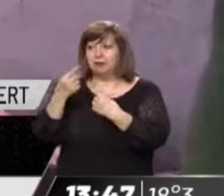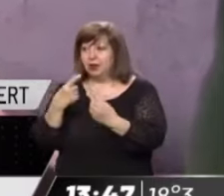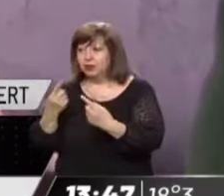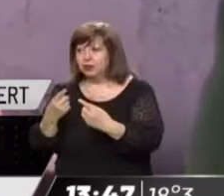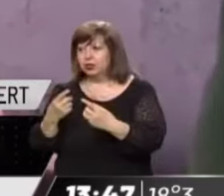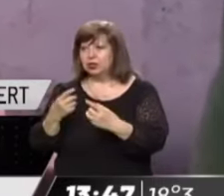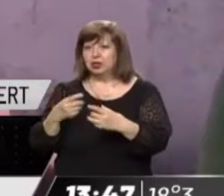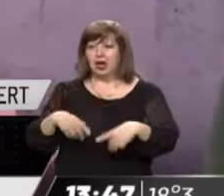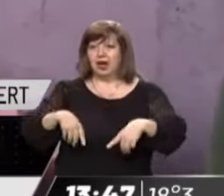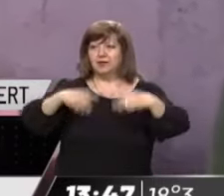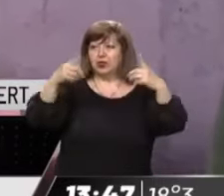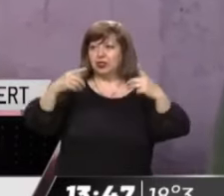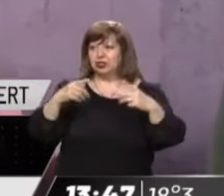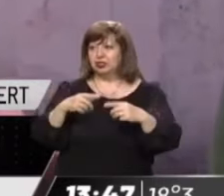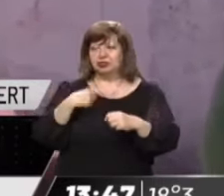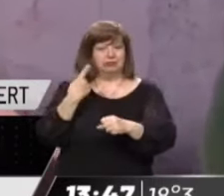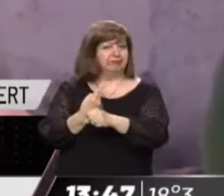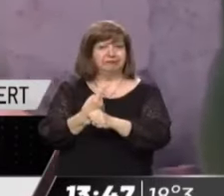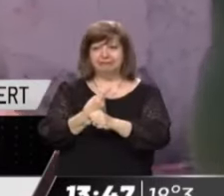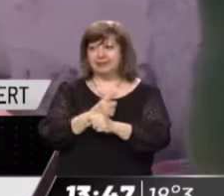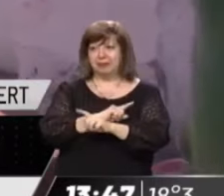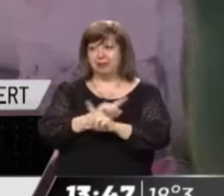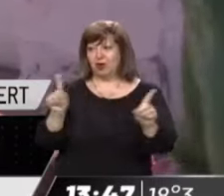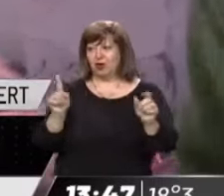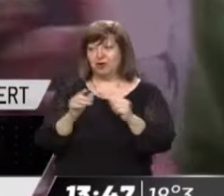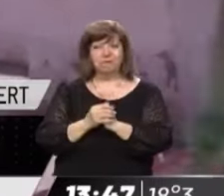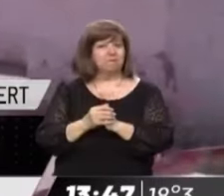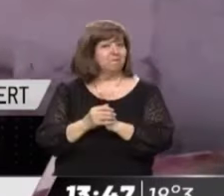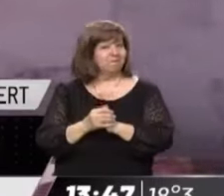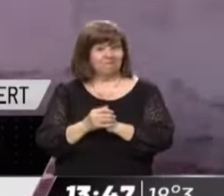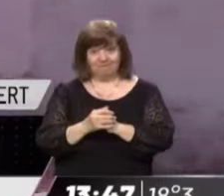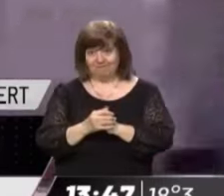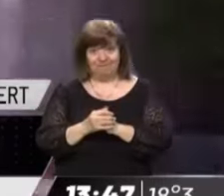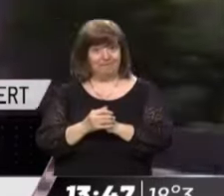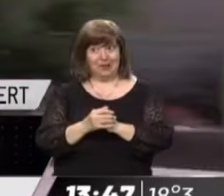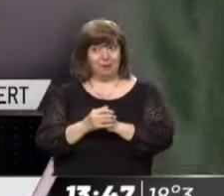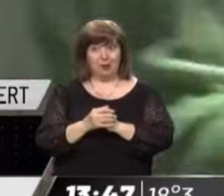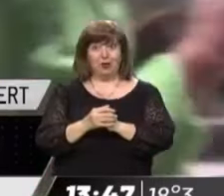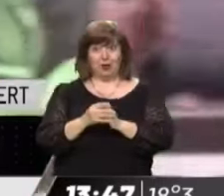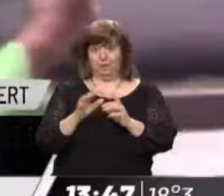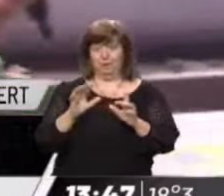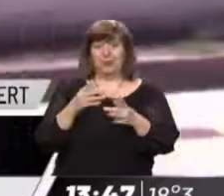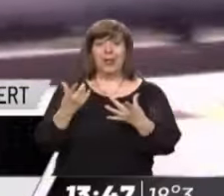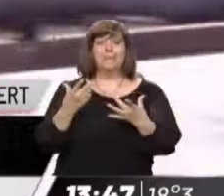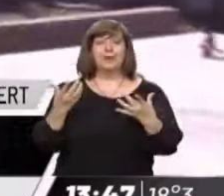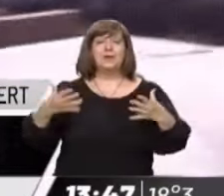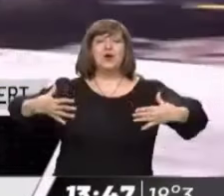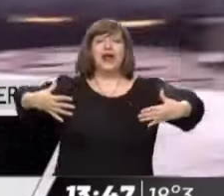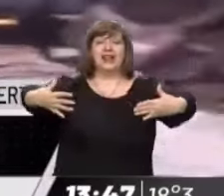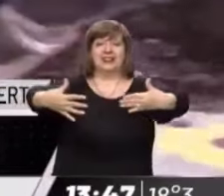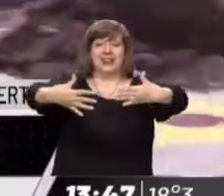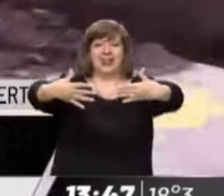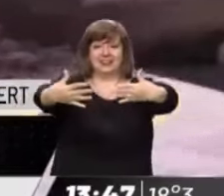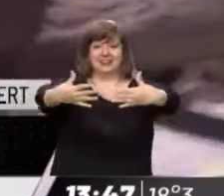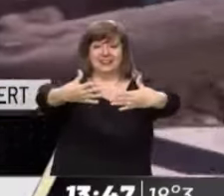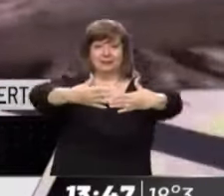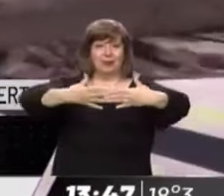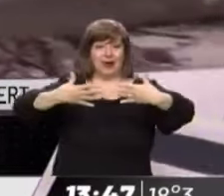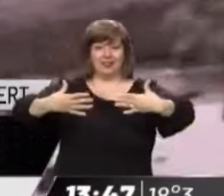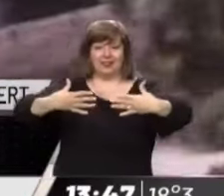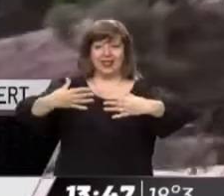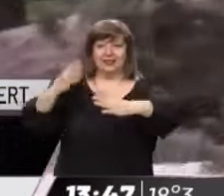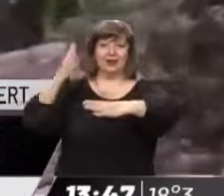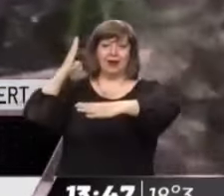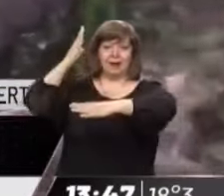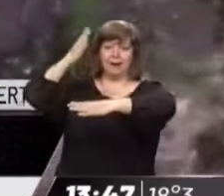herramientas necesarias como para poder dar solución a esto claro y el peligro lo vamos a mostrar por acá también porque no solamente es el árbol que se